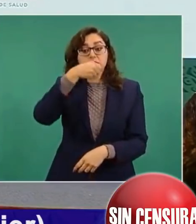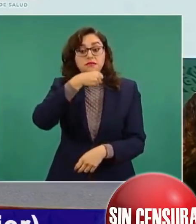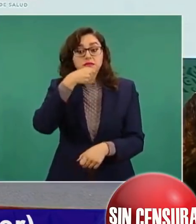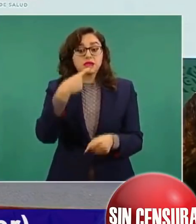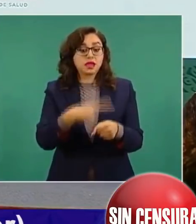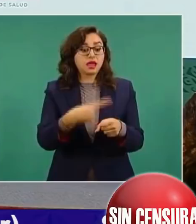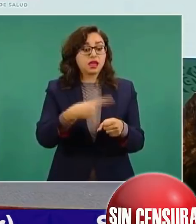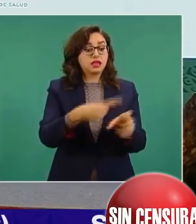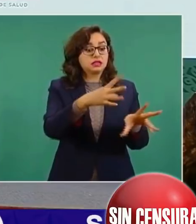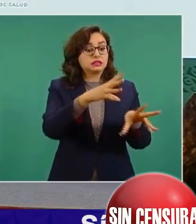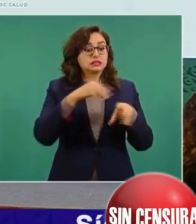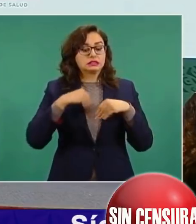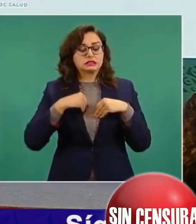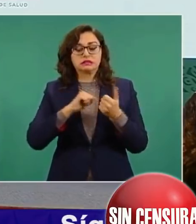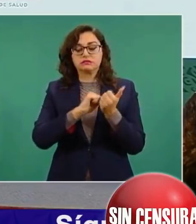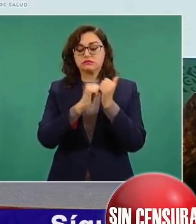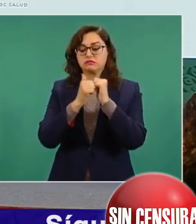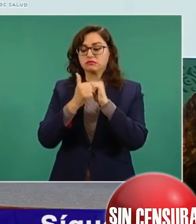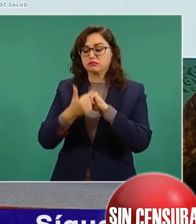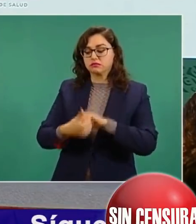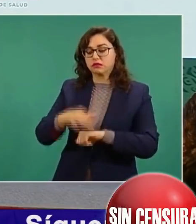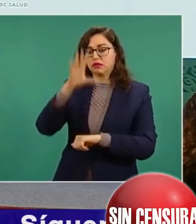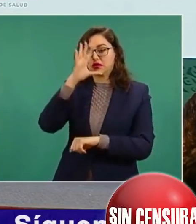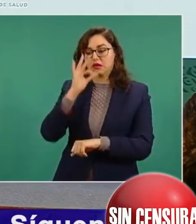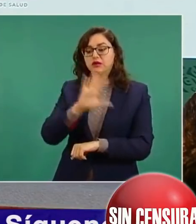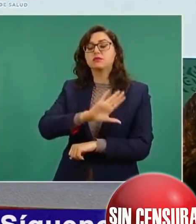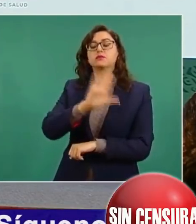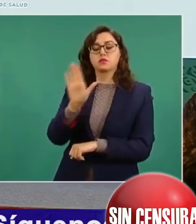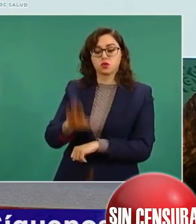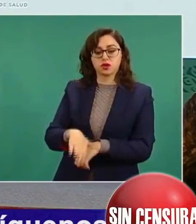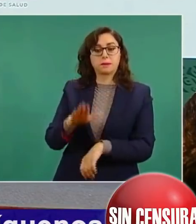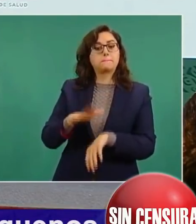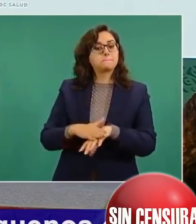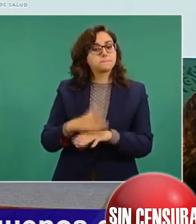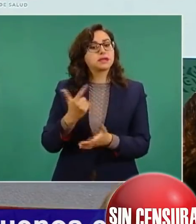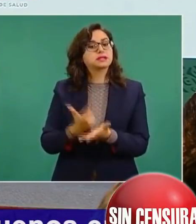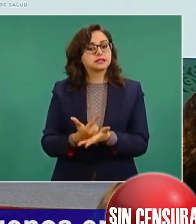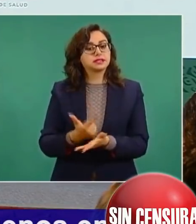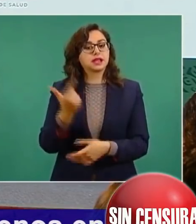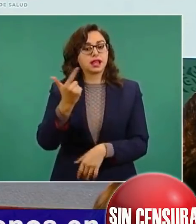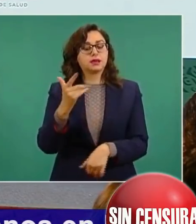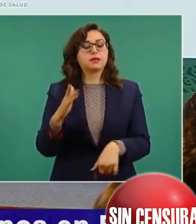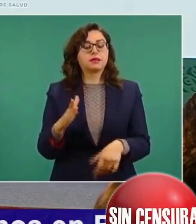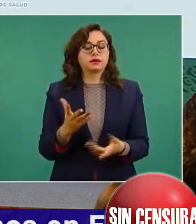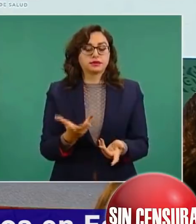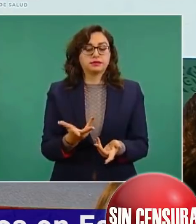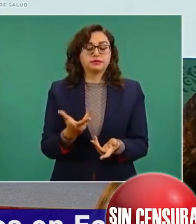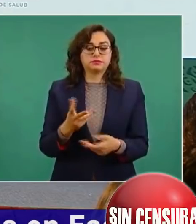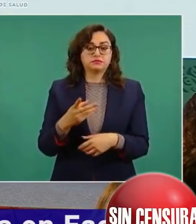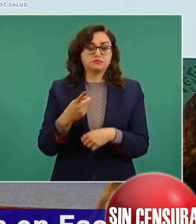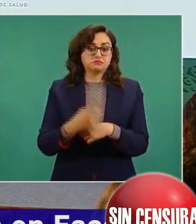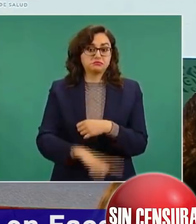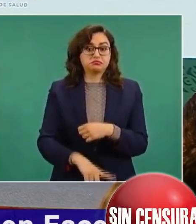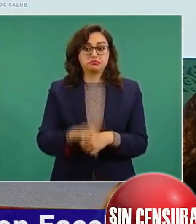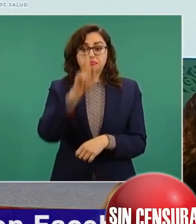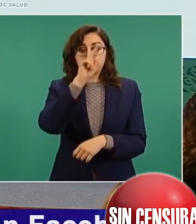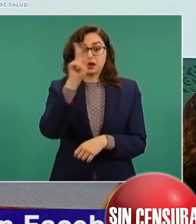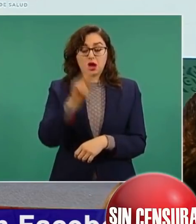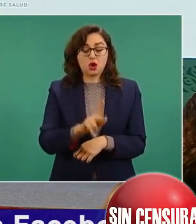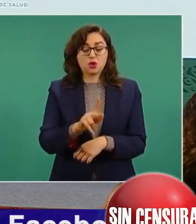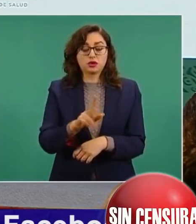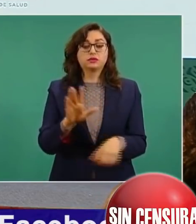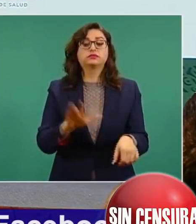de complicarse y de perder la vida por el daño que causa el virus SARS-CoV-2. Y por